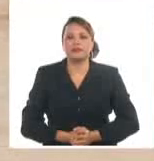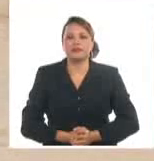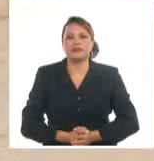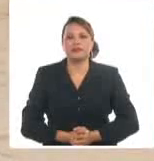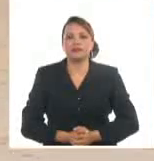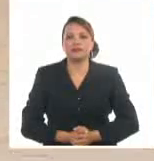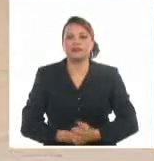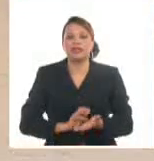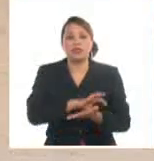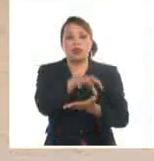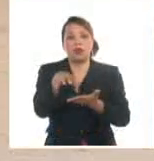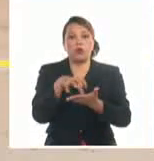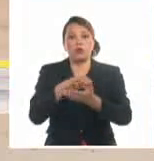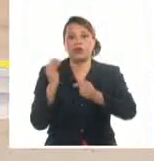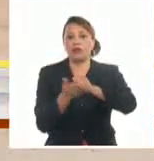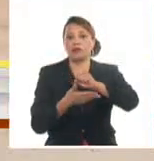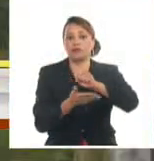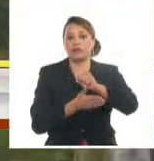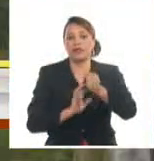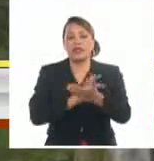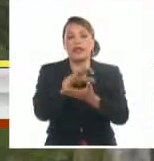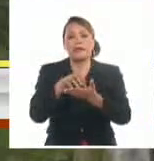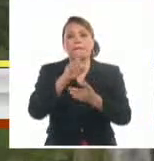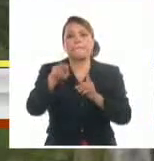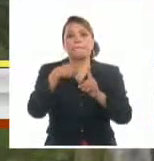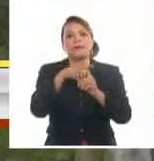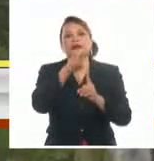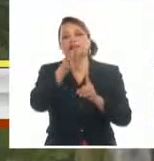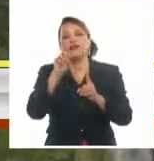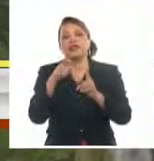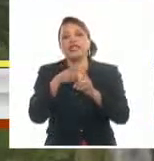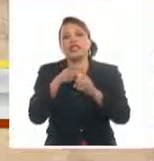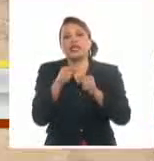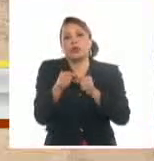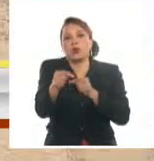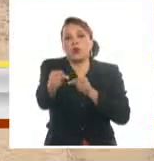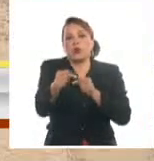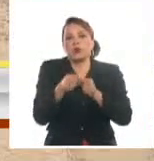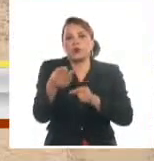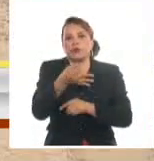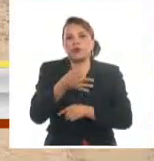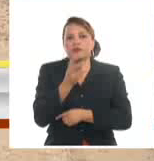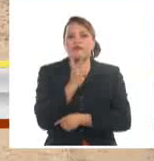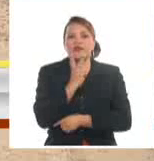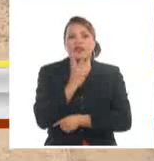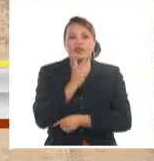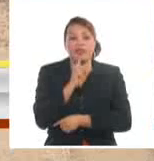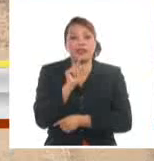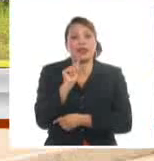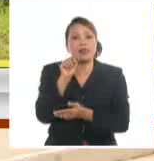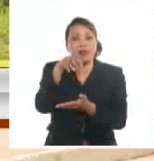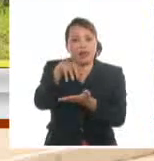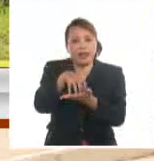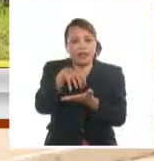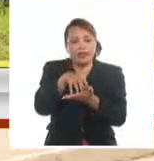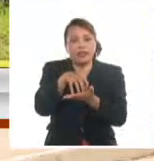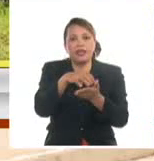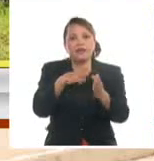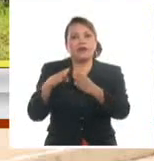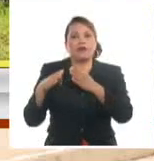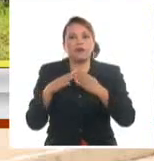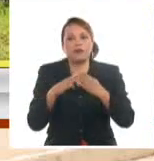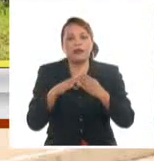En una zona cañera ubicada a más de 20 kilómetros del municipio camagüeyano de Vertientes, está la comunidad Batalla de